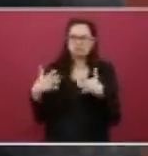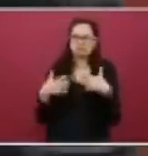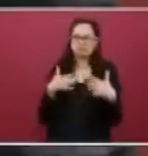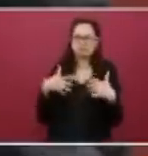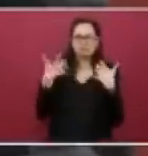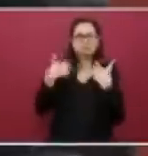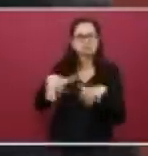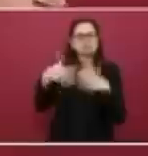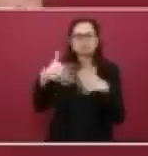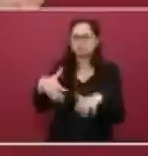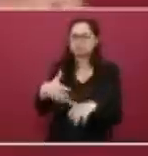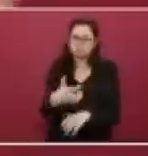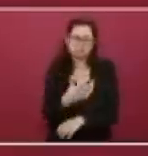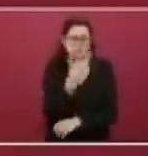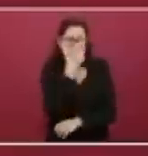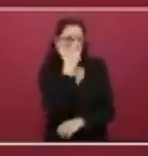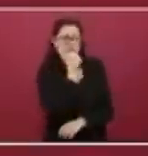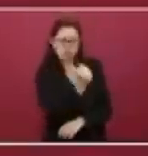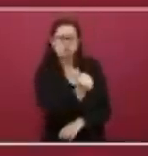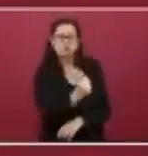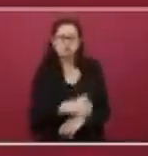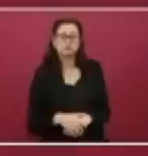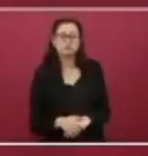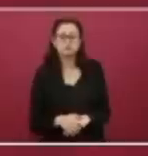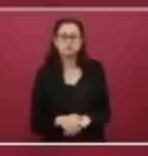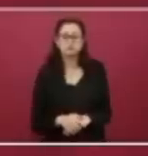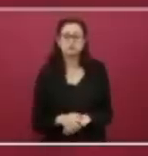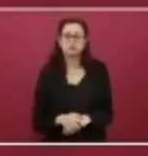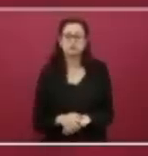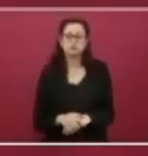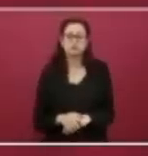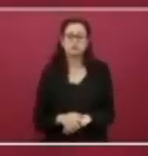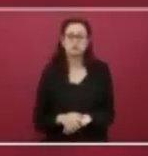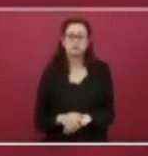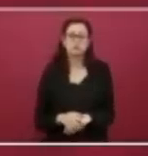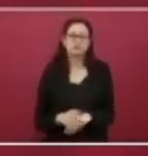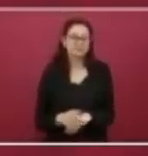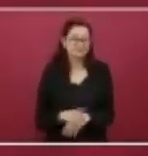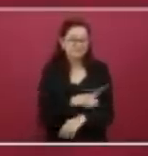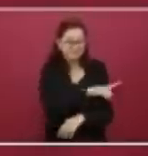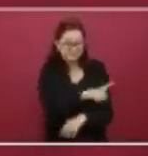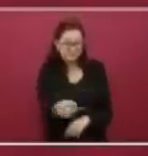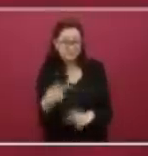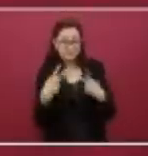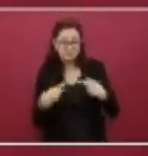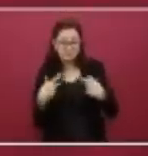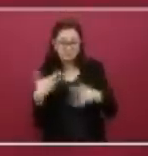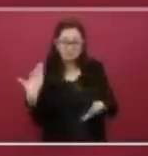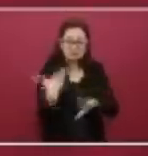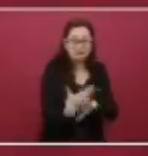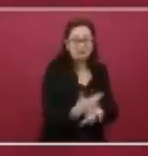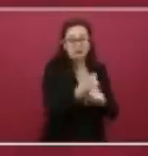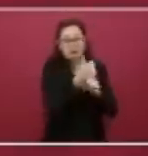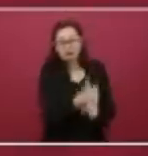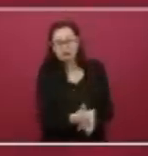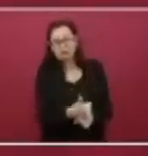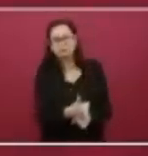nosotros nos ha tocado incluso atender a afectados ayudarlos